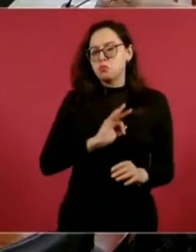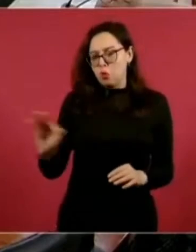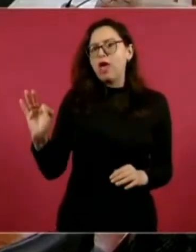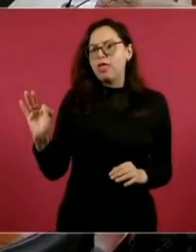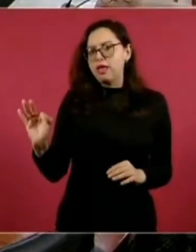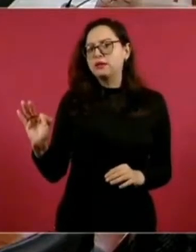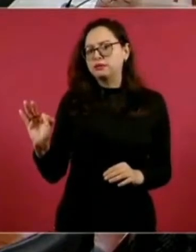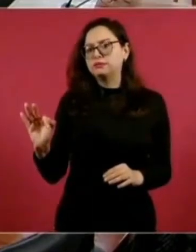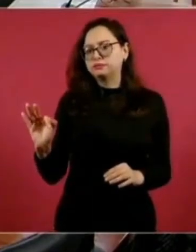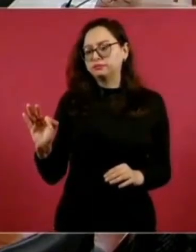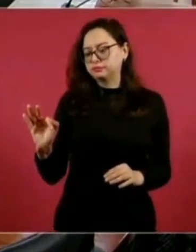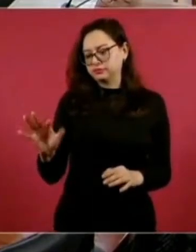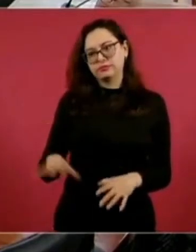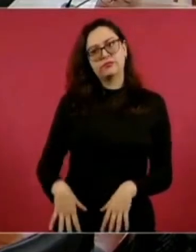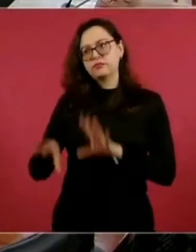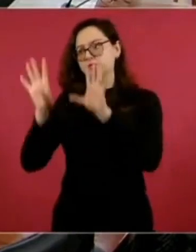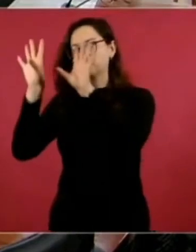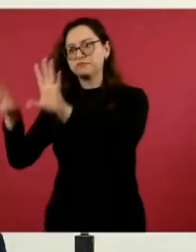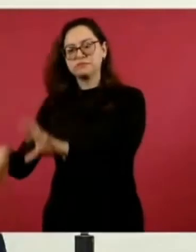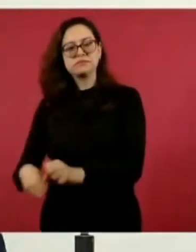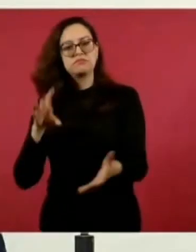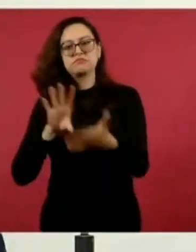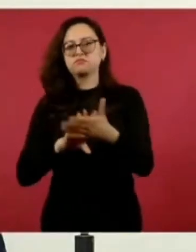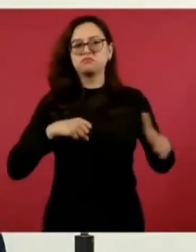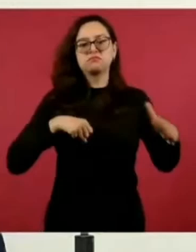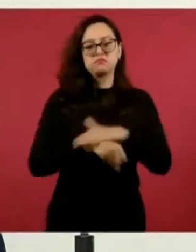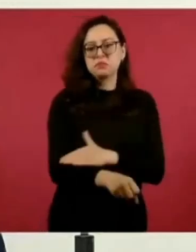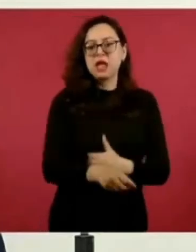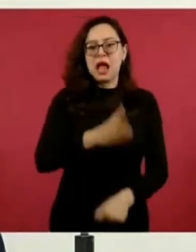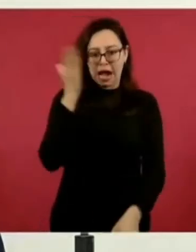que comete un delito